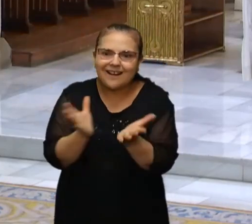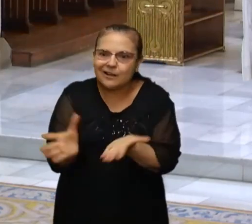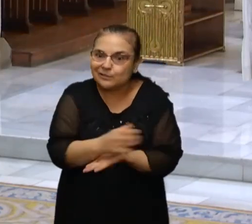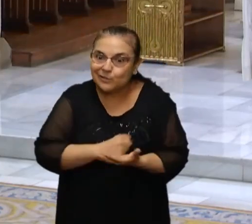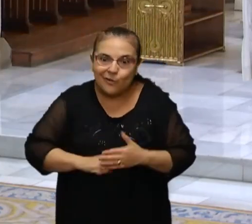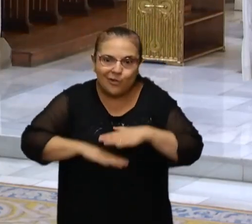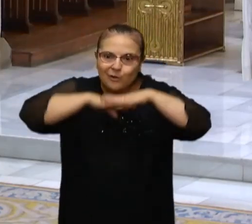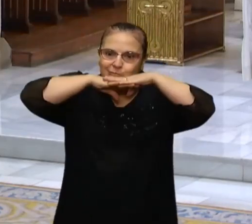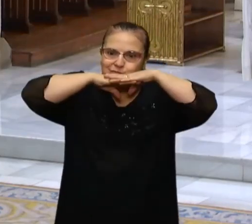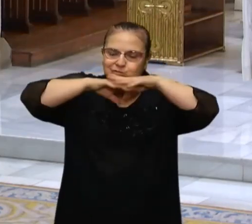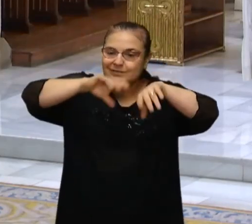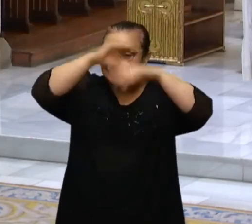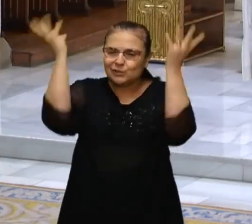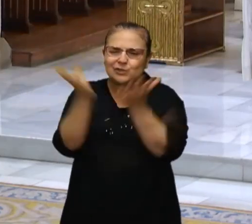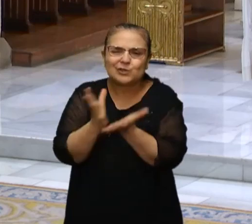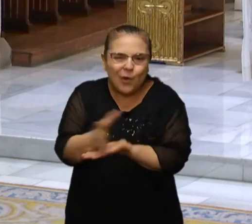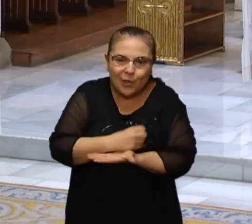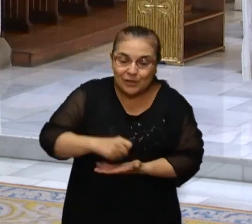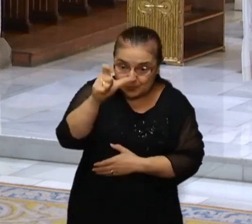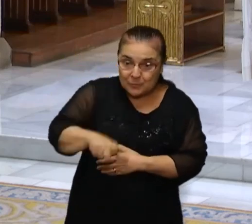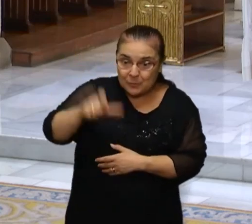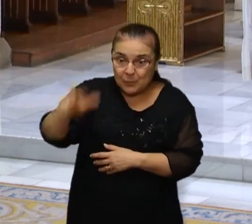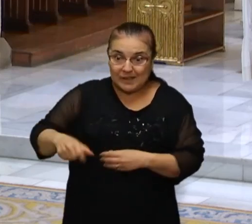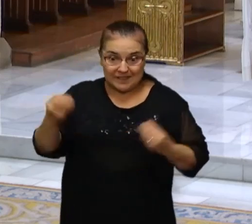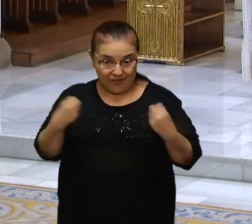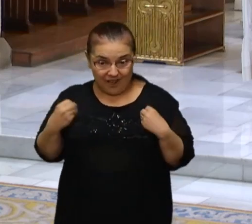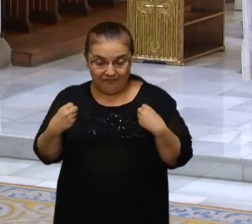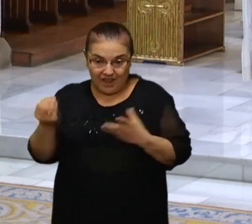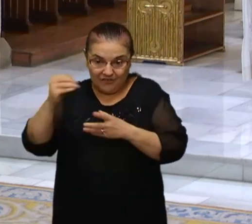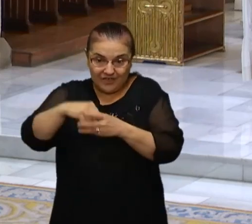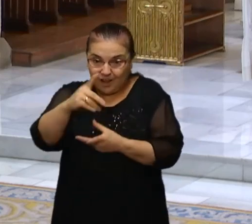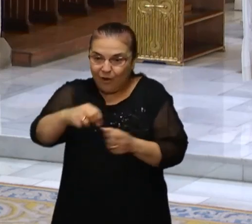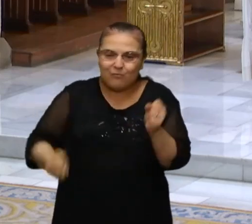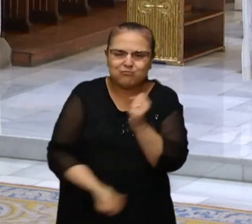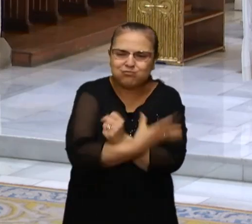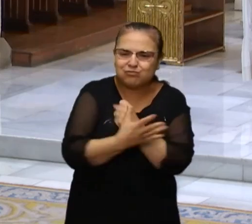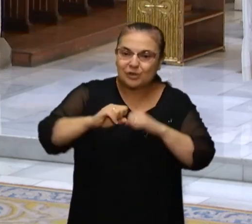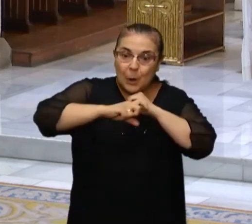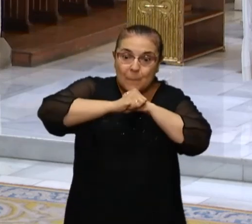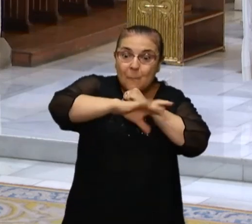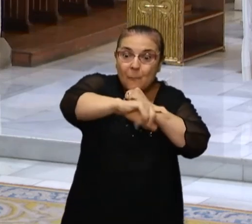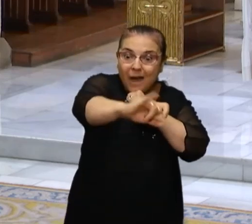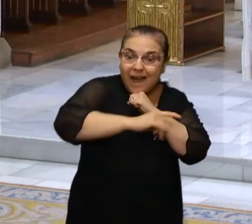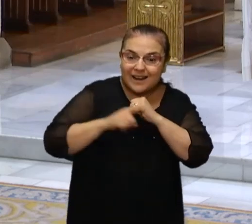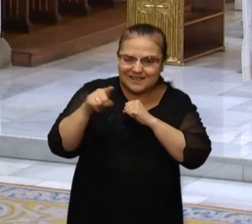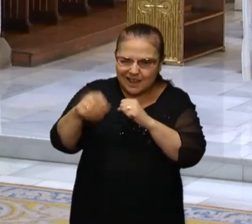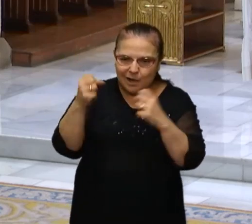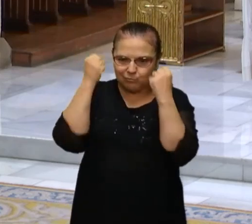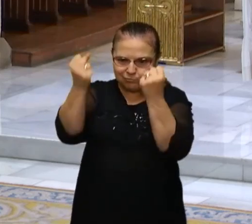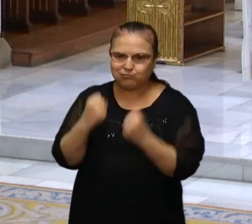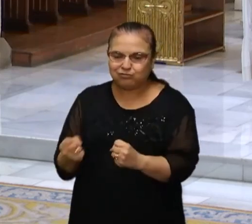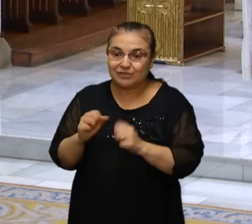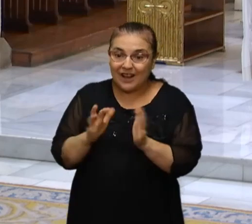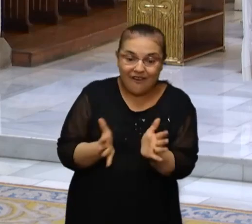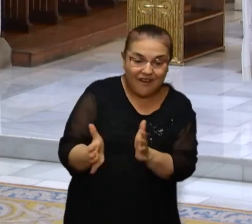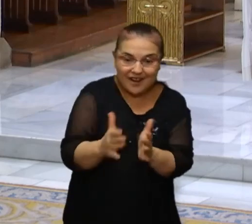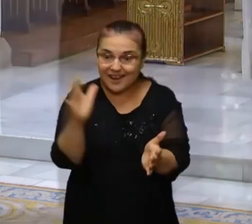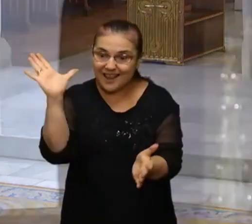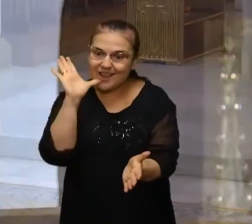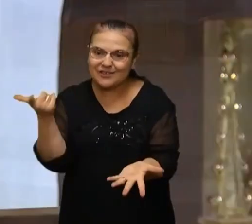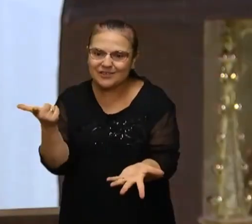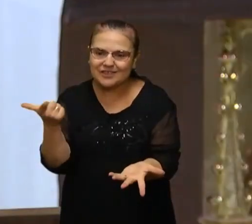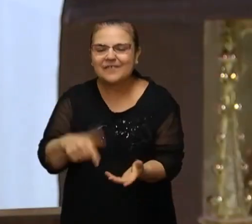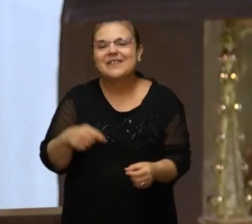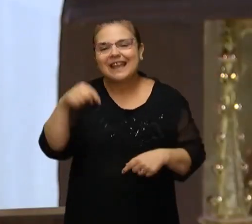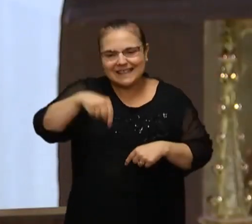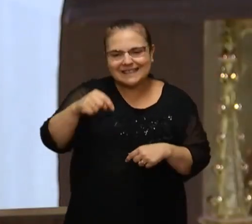el orbe y todos sus habitantes él la fundó sobre los mares él la afianzó sobre los ríos